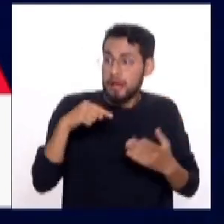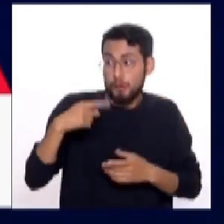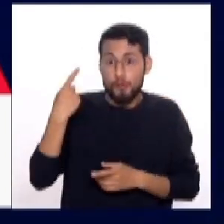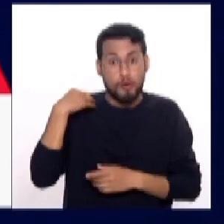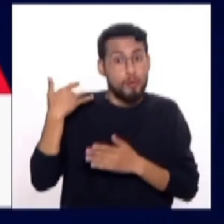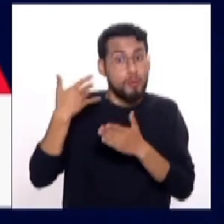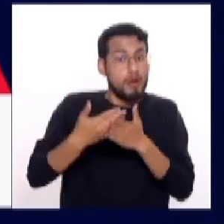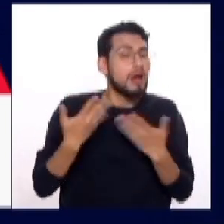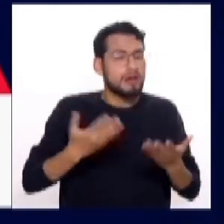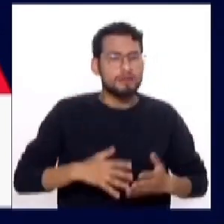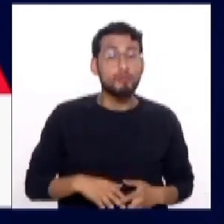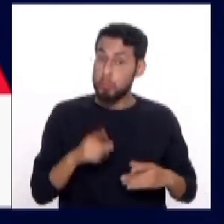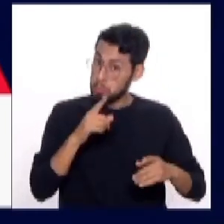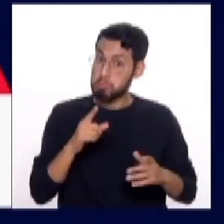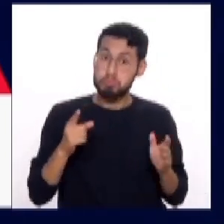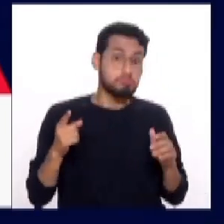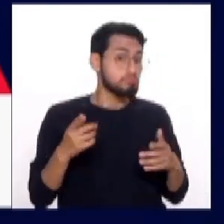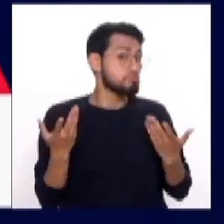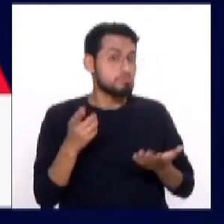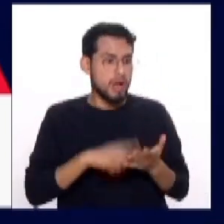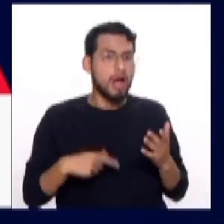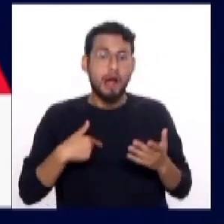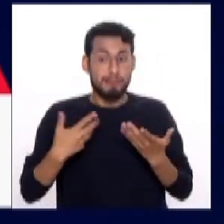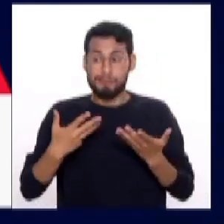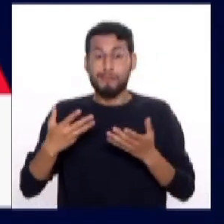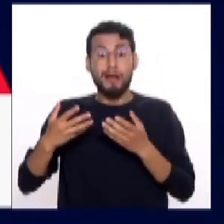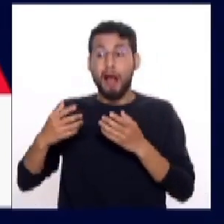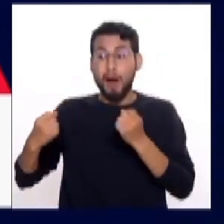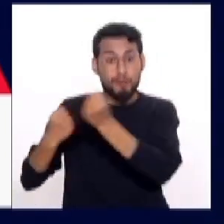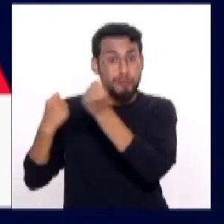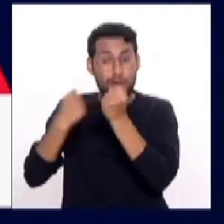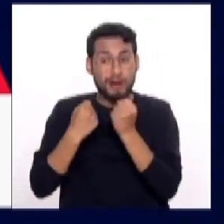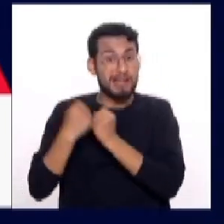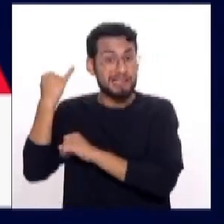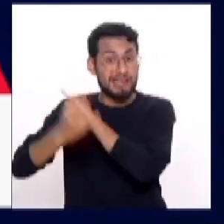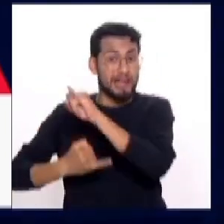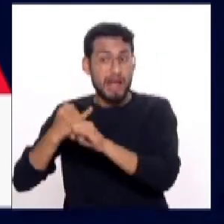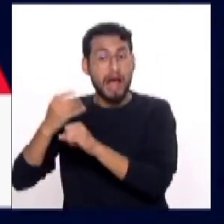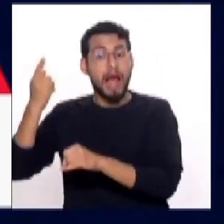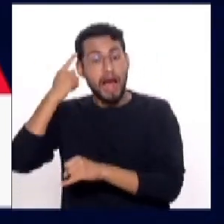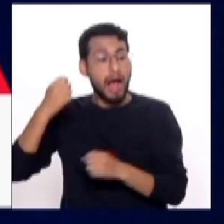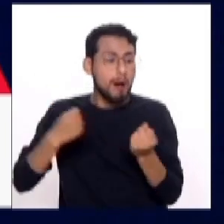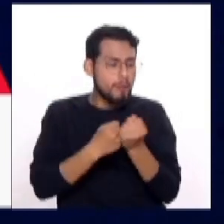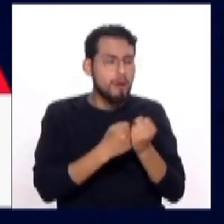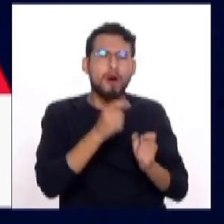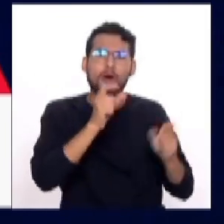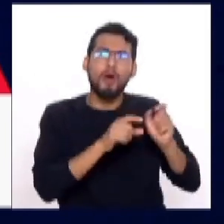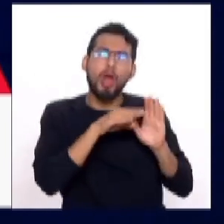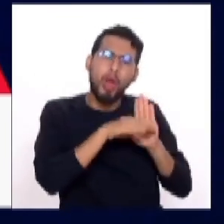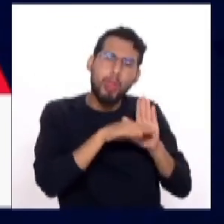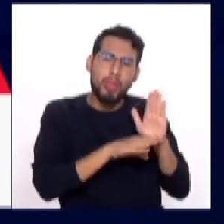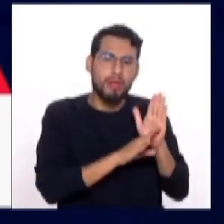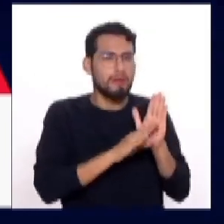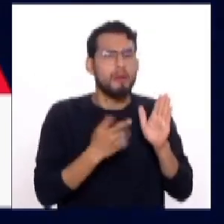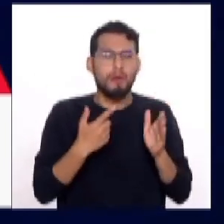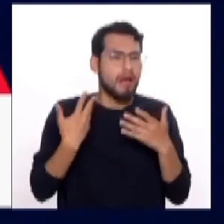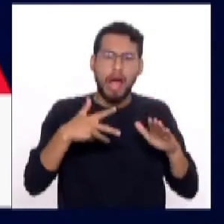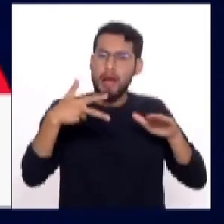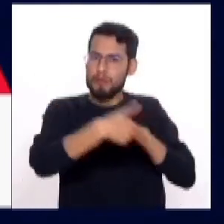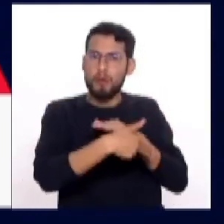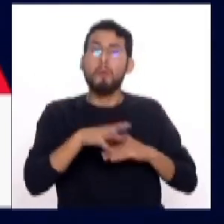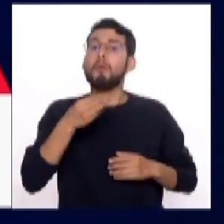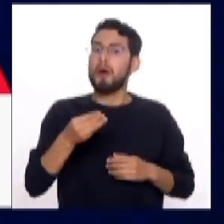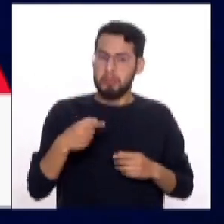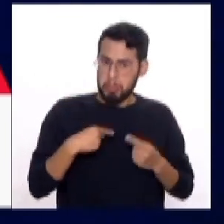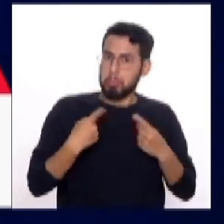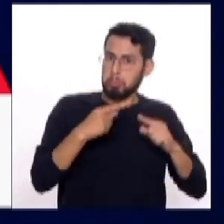ha significado que por un lado perdamos apoyo de organismos internacionales que apoyaban a países en vías de desarrollo justamente porque nos ha ido